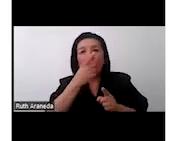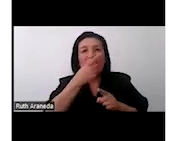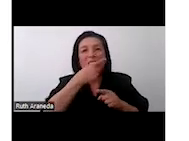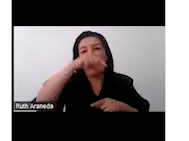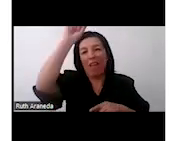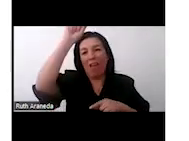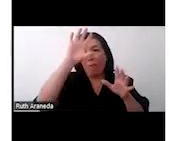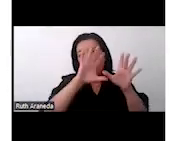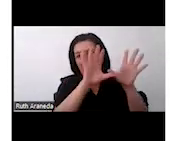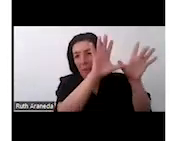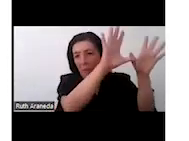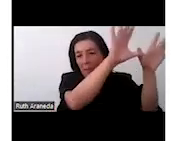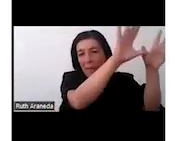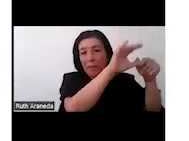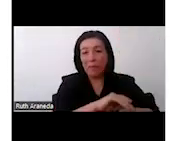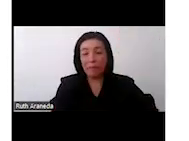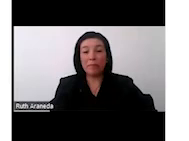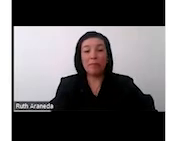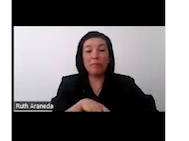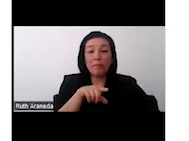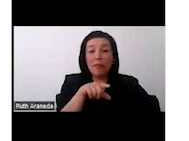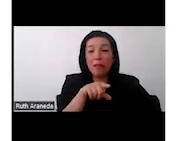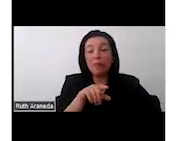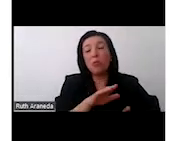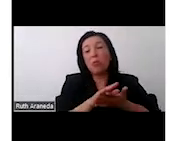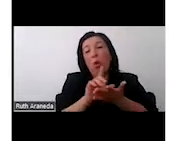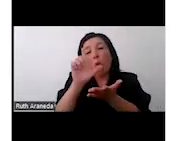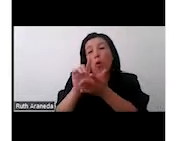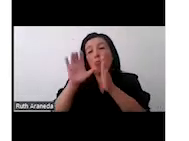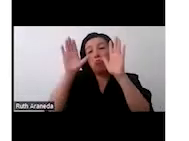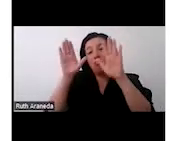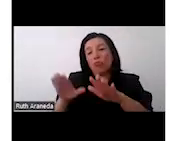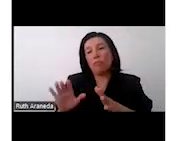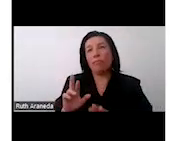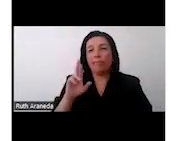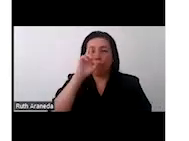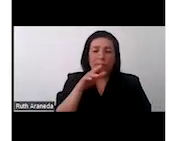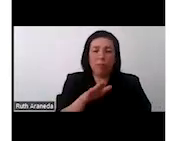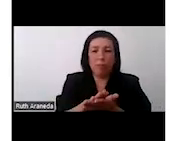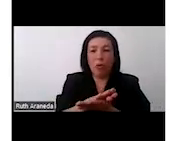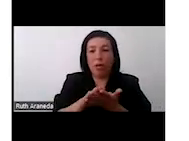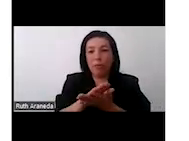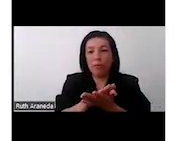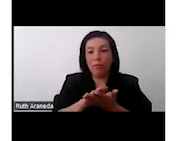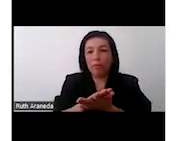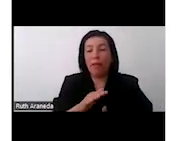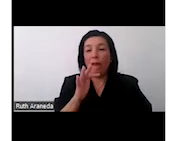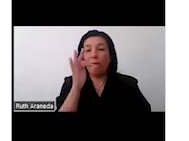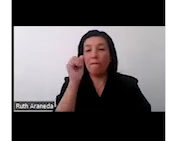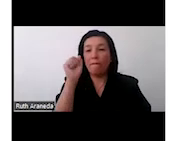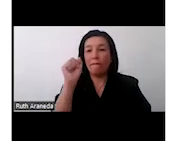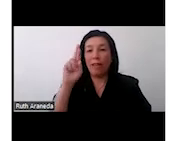Y estas semiendémicas, claro, llegan a un lugar específico por una razón. Por ejemplo, la fardela blanca de Juan